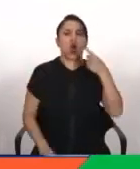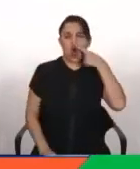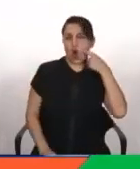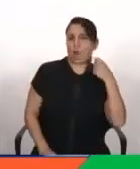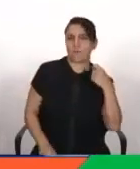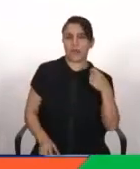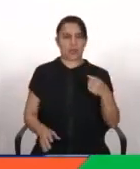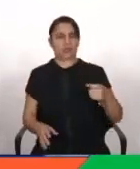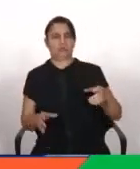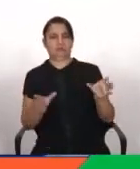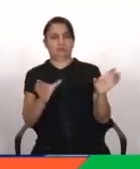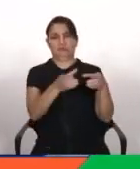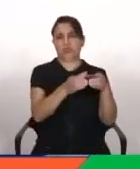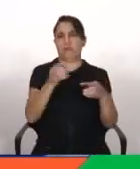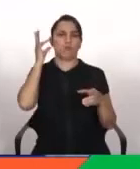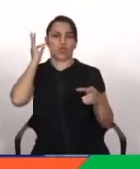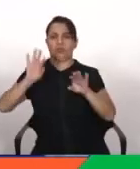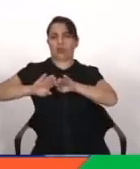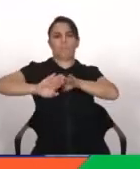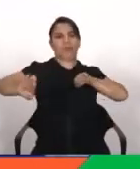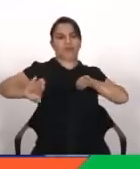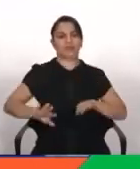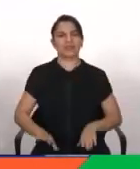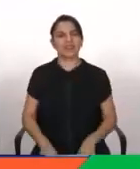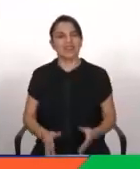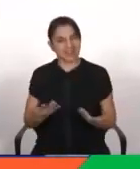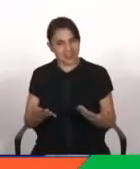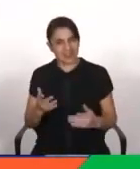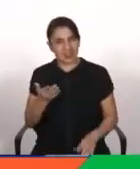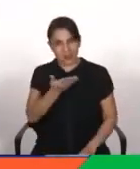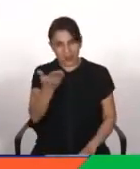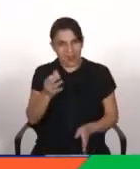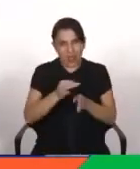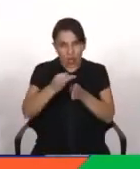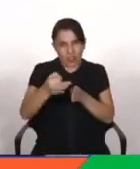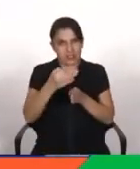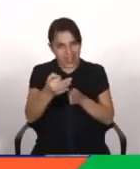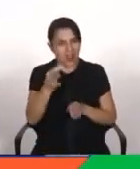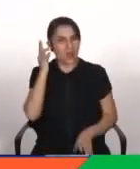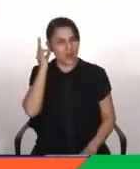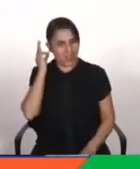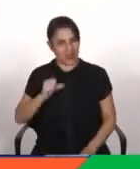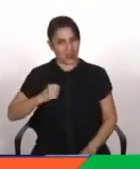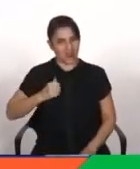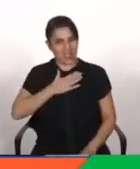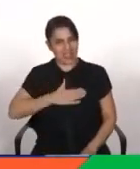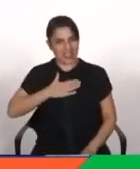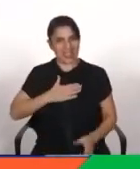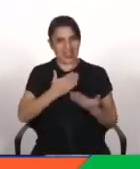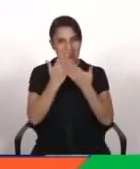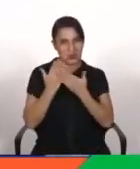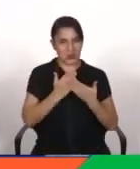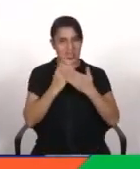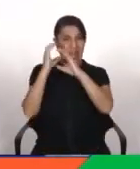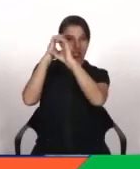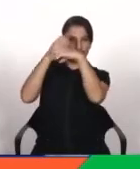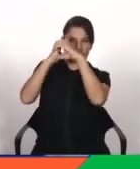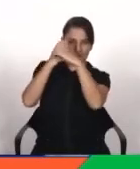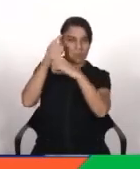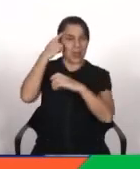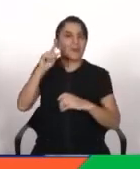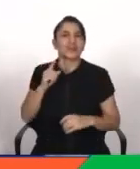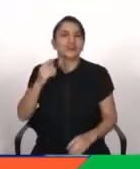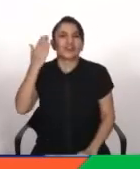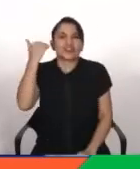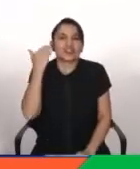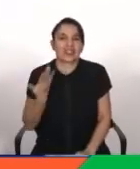le dirían a una chica que quiere descubrir la astronomía y quiere ser algún día astrónoma como ustedes, pero todavía no lo sabe? No,